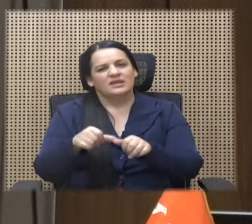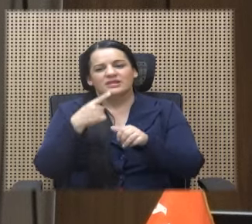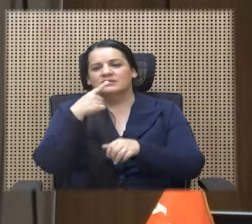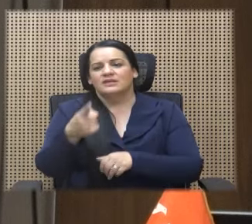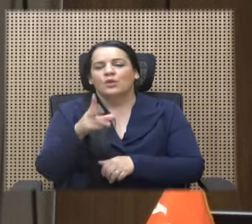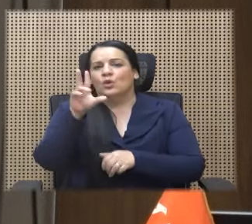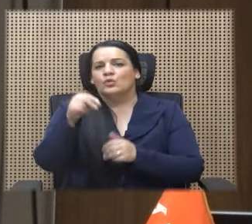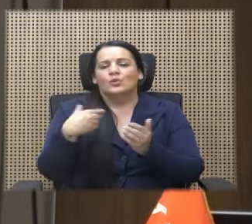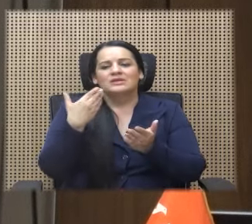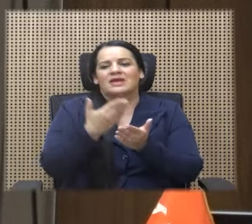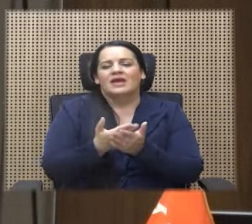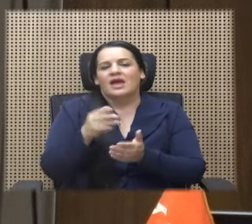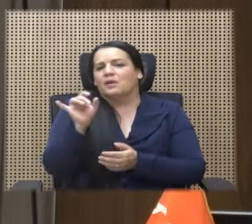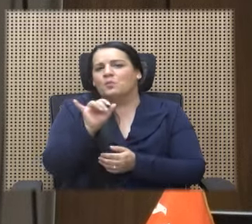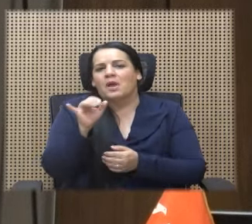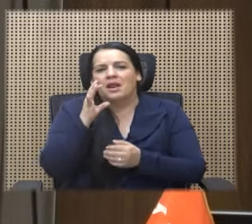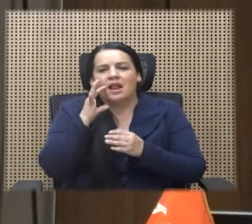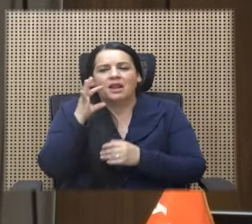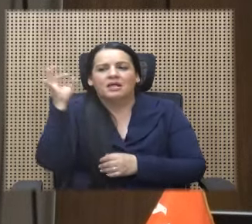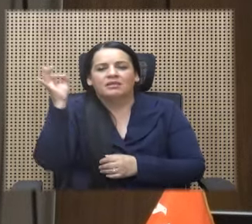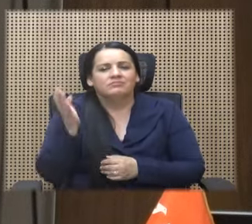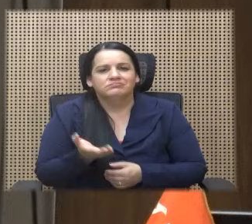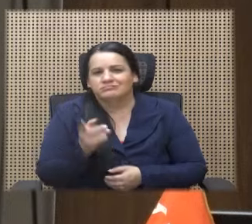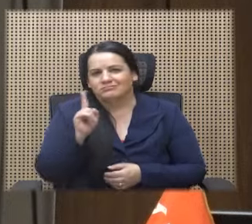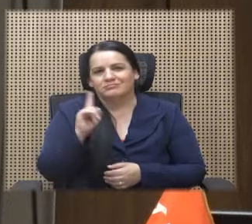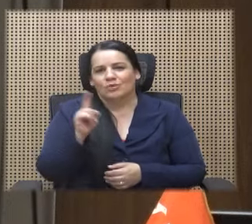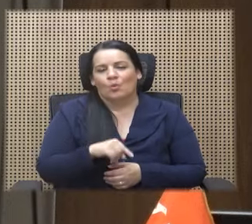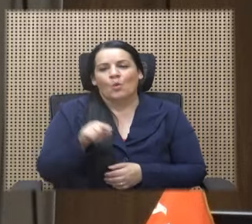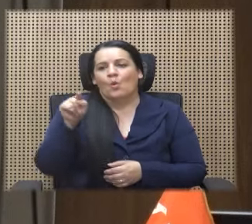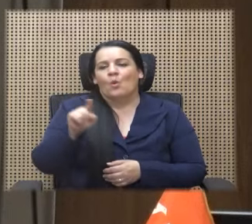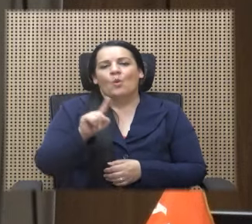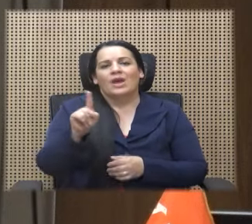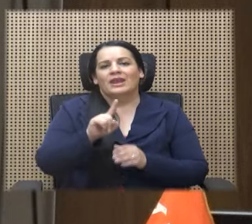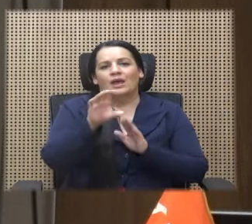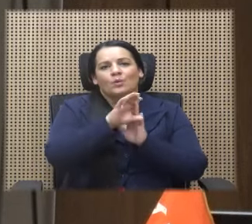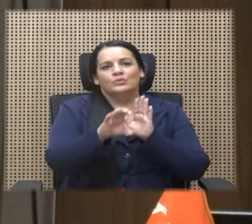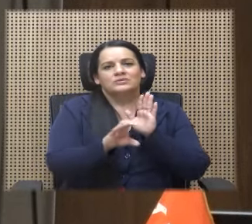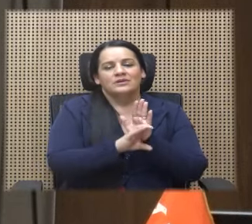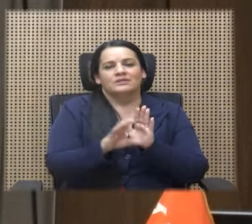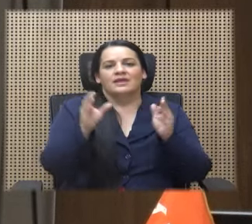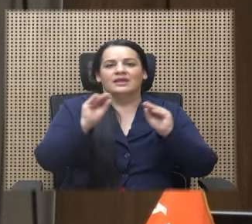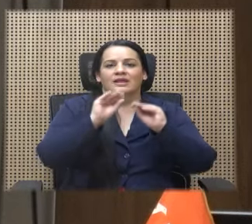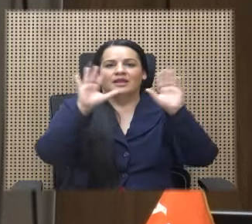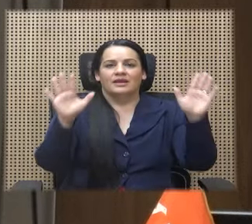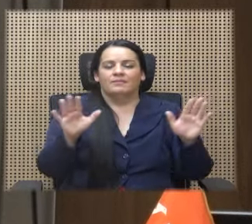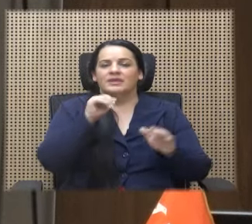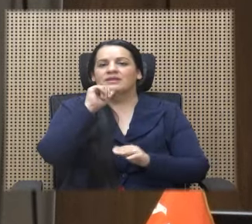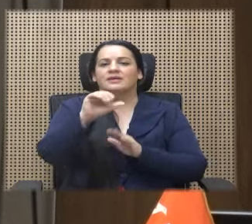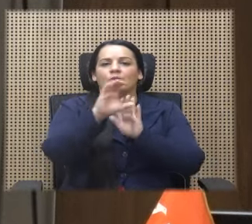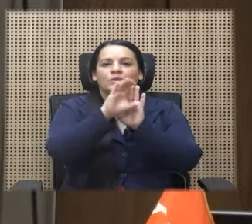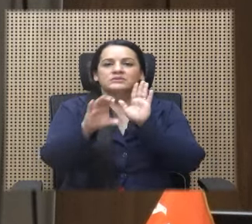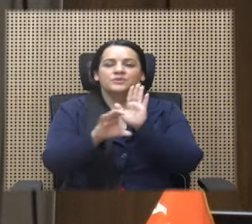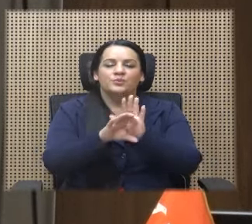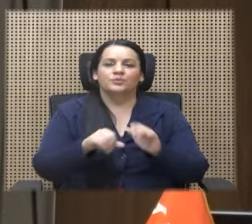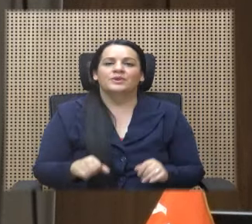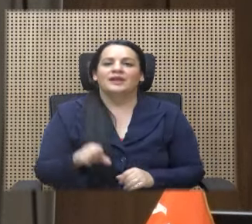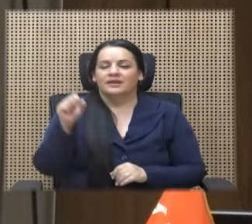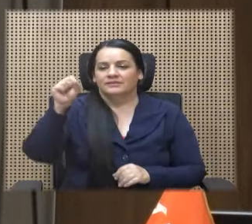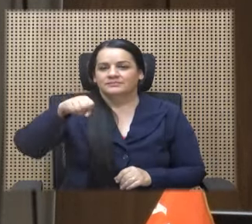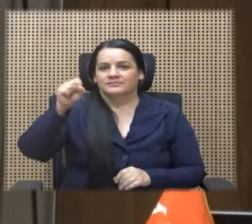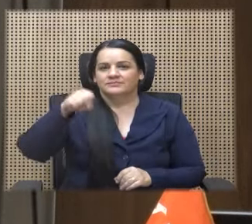gatito no era constitucional o sea claramente era inconstitucional Pues